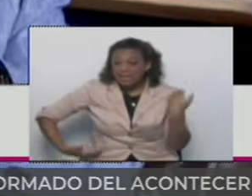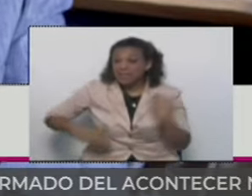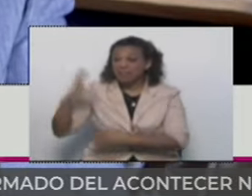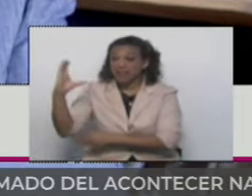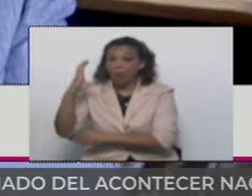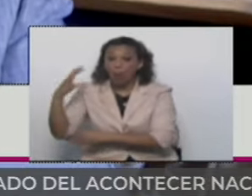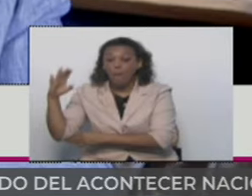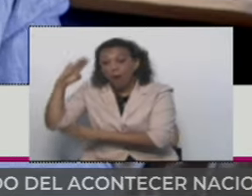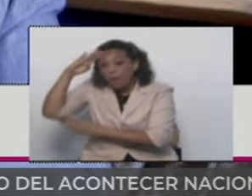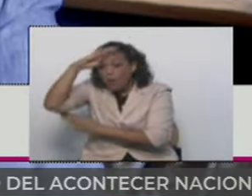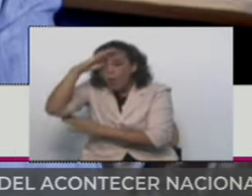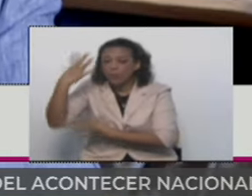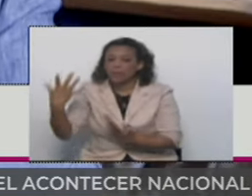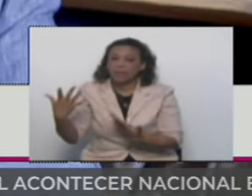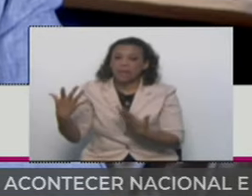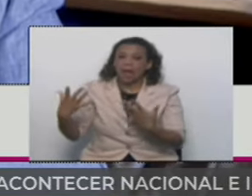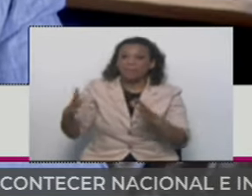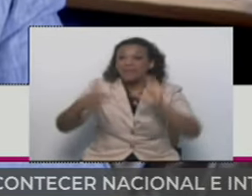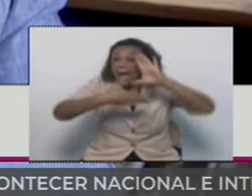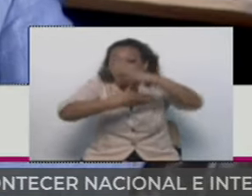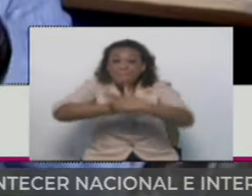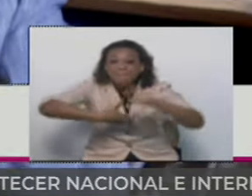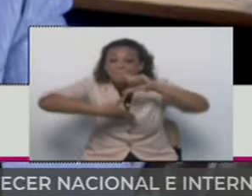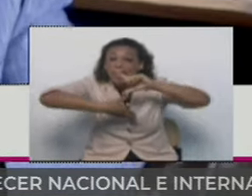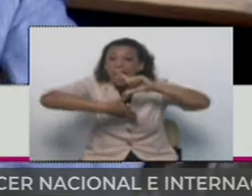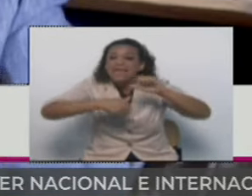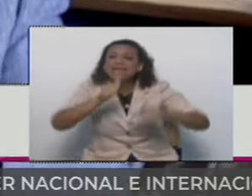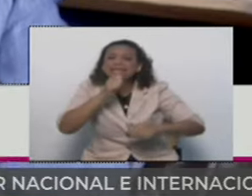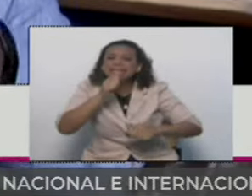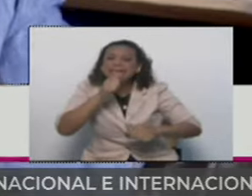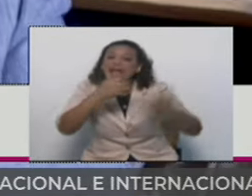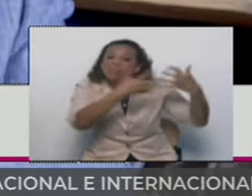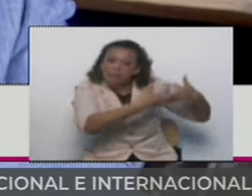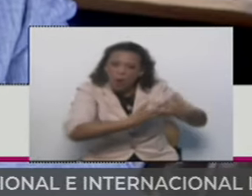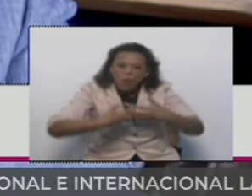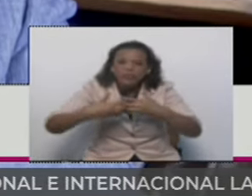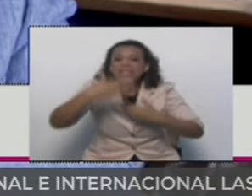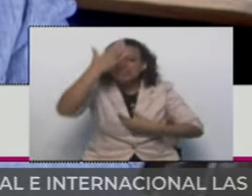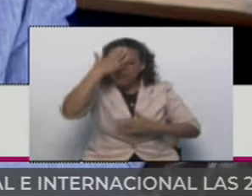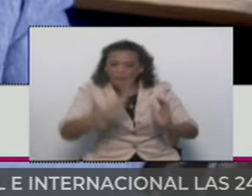izquierda y el progresismo de América Latina está Estados Unidos de